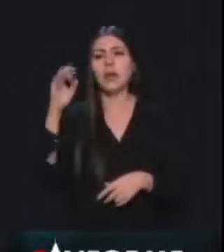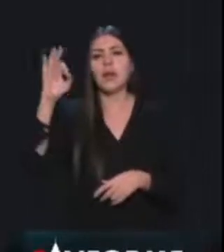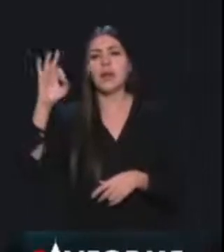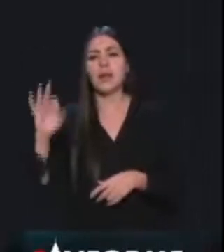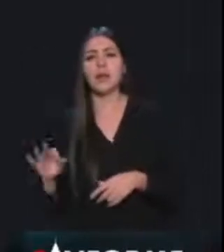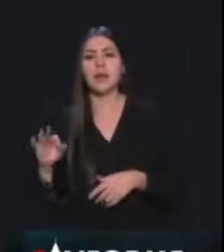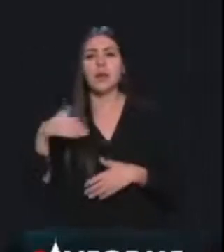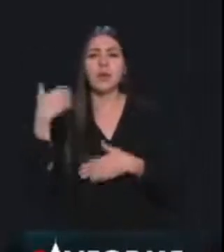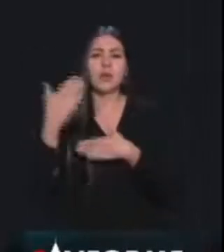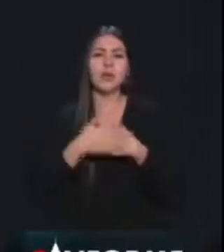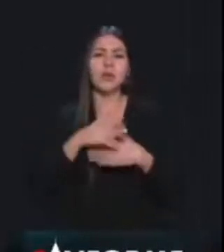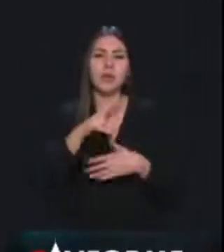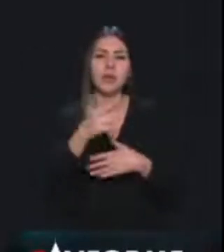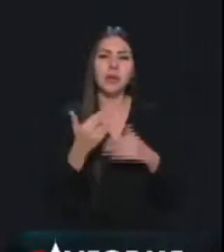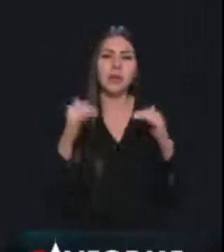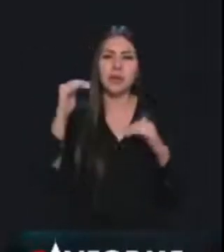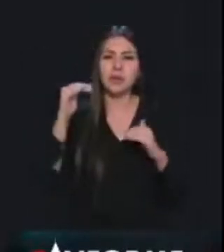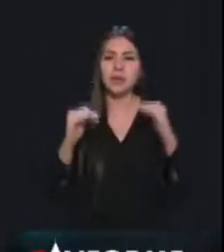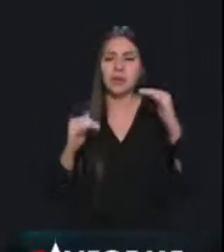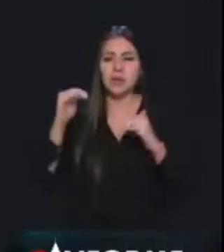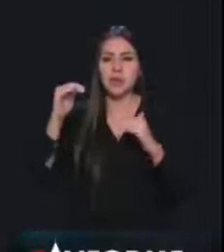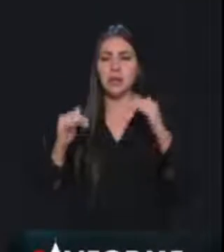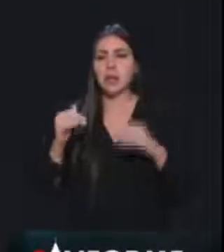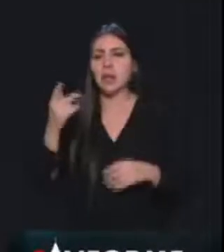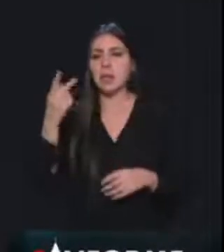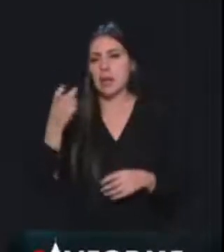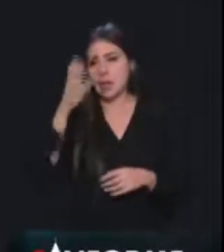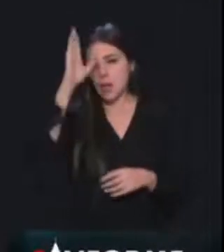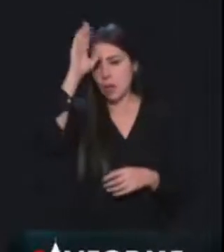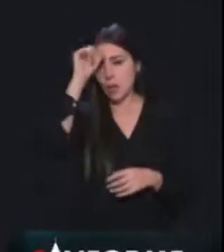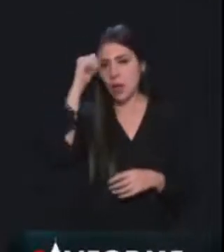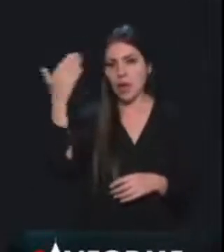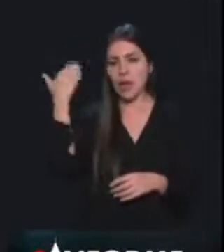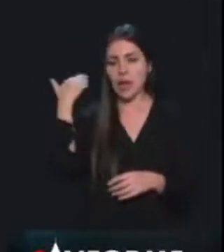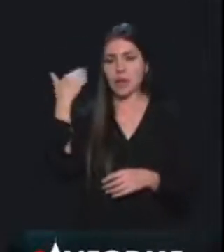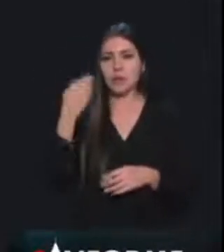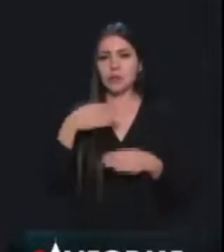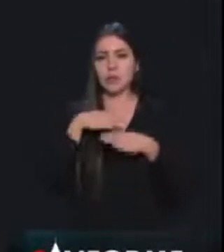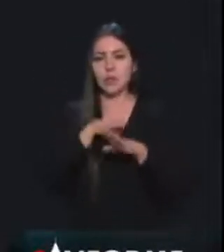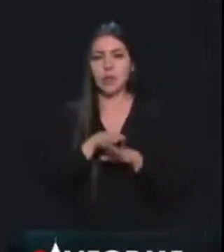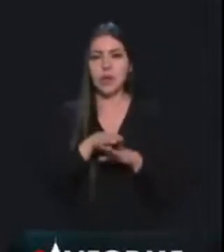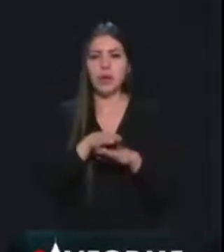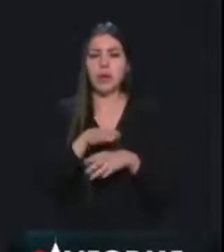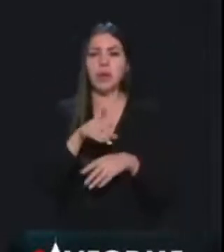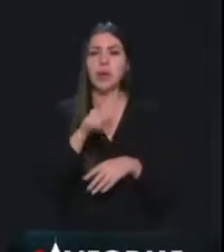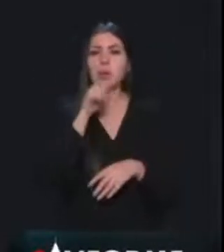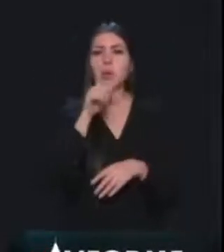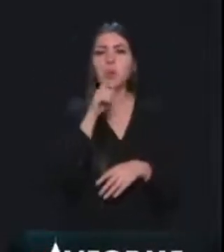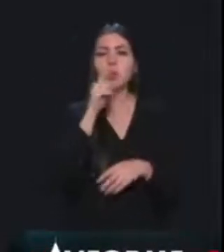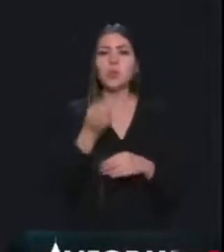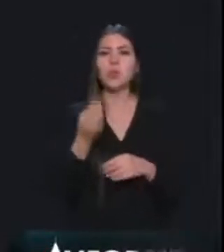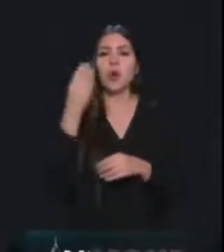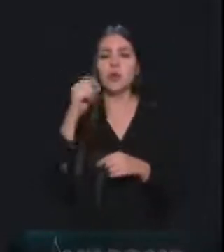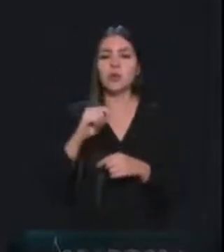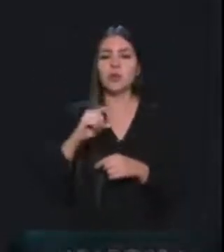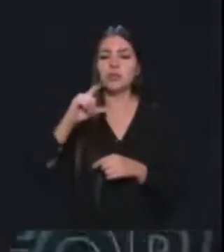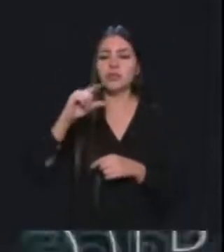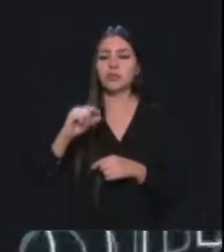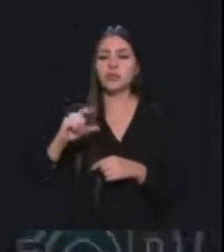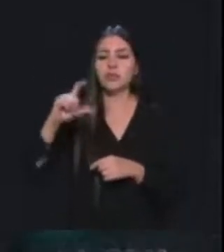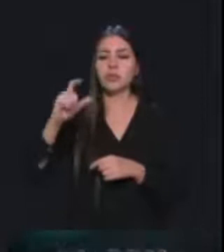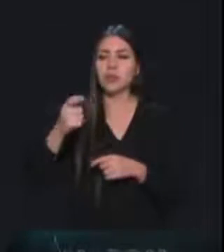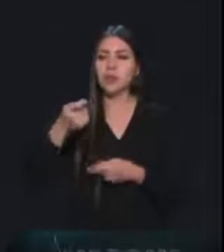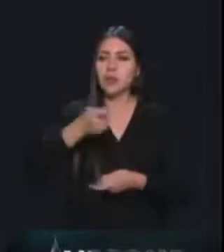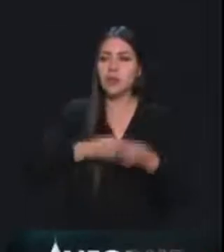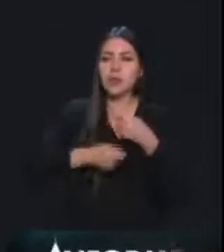tu próximo recibo. Es decir, ese era un poco el convenio ahí de intercambio de kilowatts entre los que podías producir en tu casa